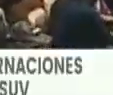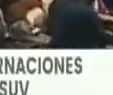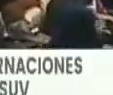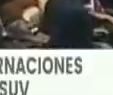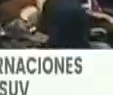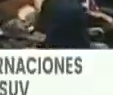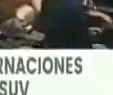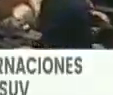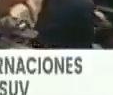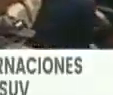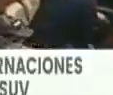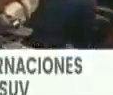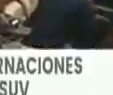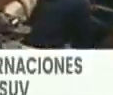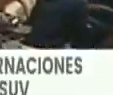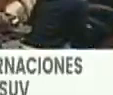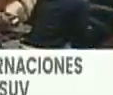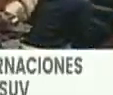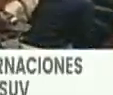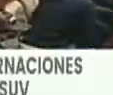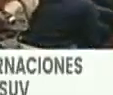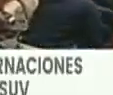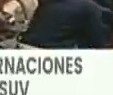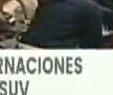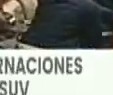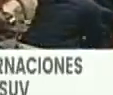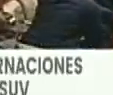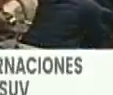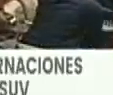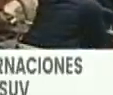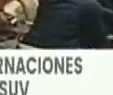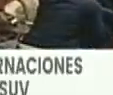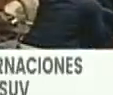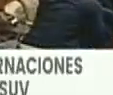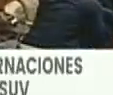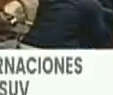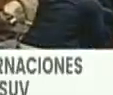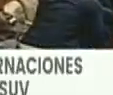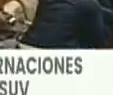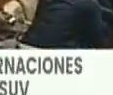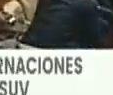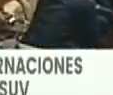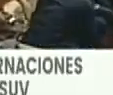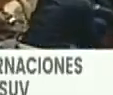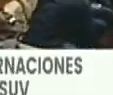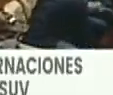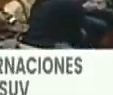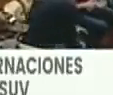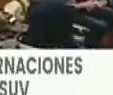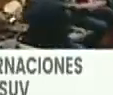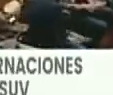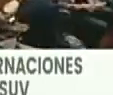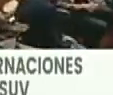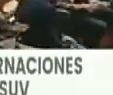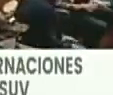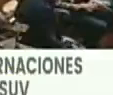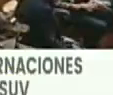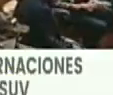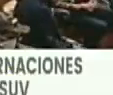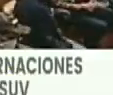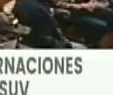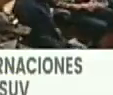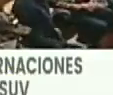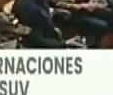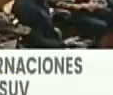han convocado a todas las mujeres, a todos los hombres postulados, postuladas en ese proceso hermoso el